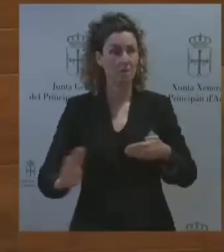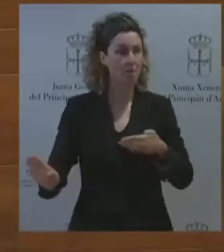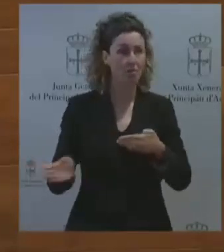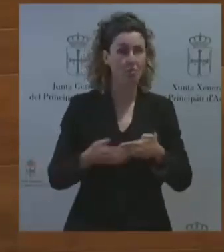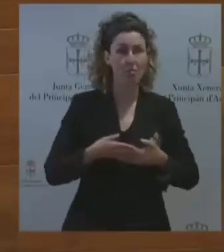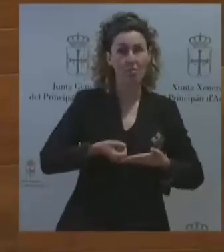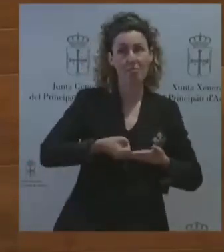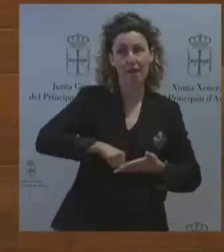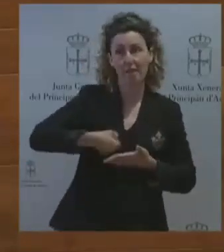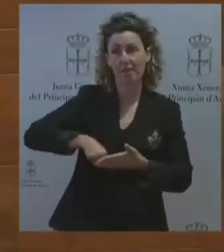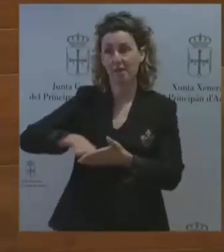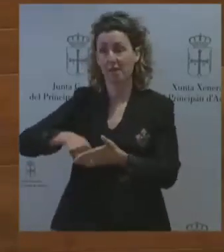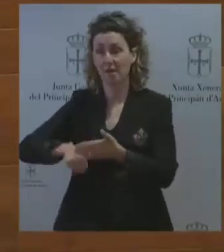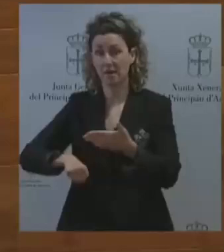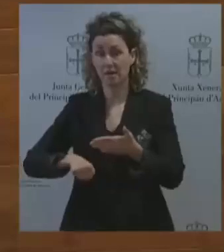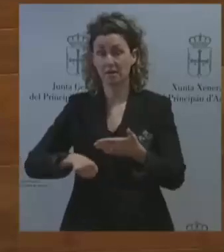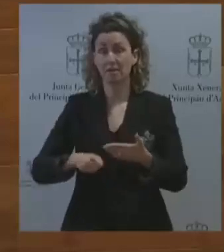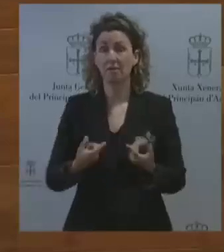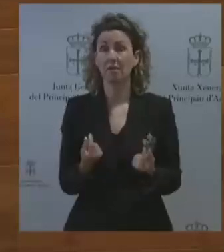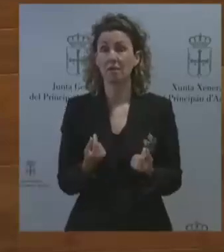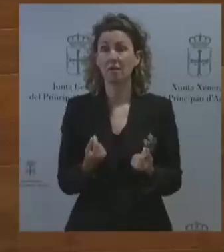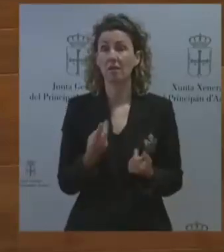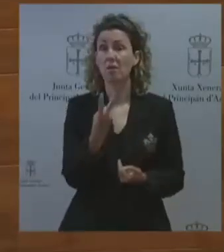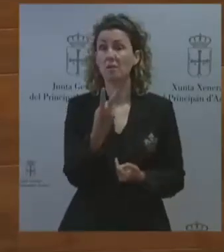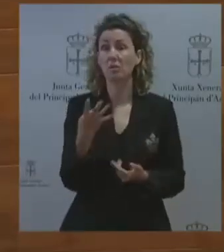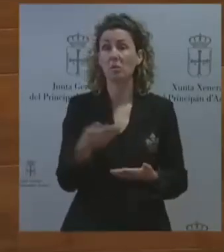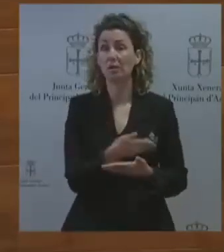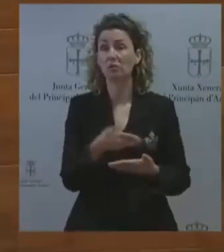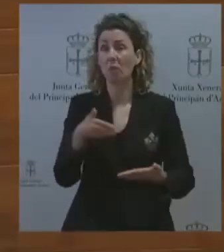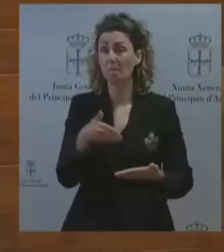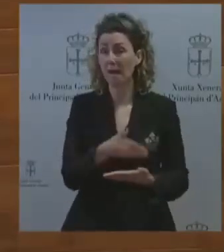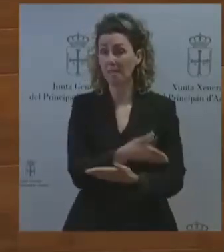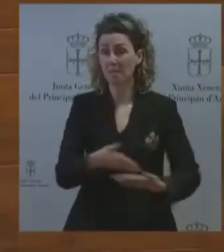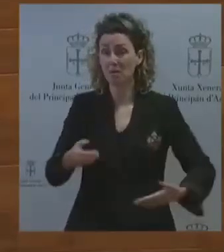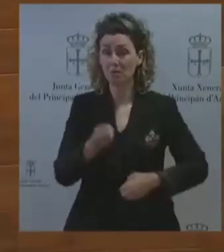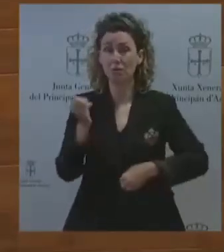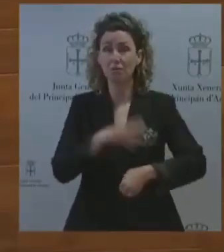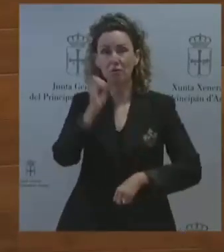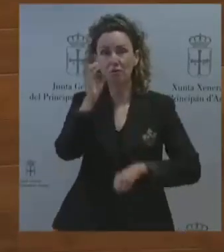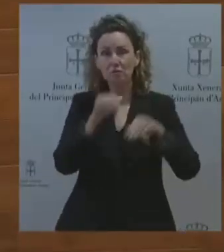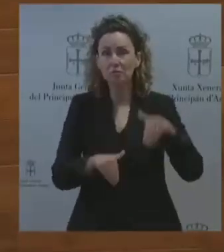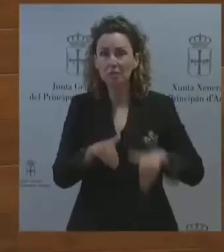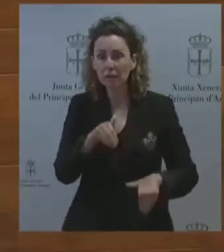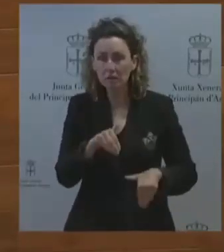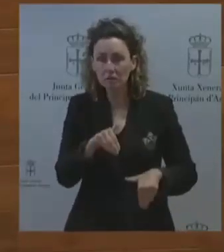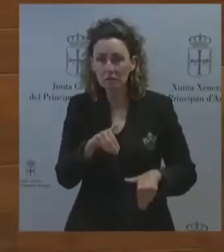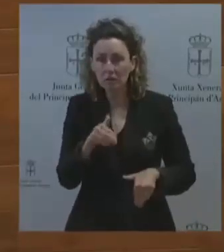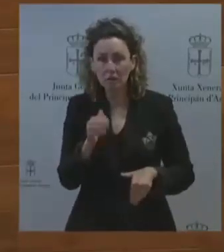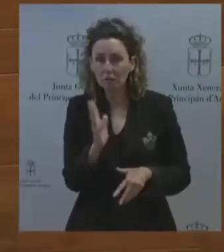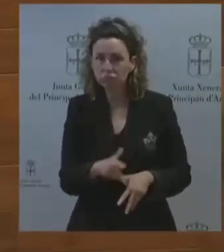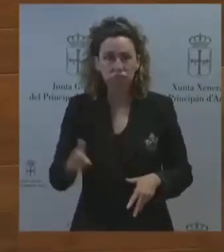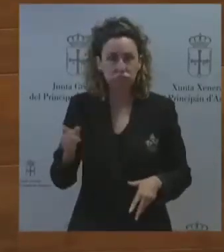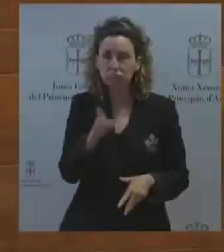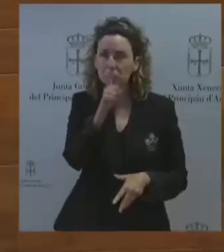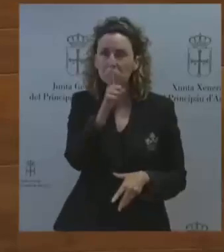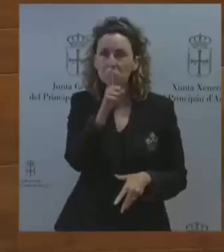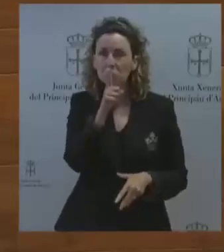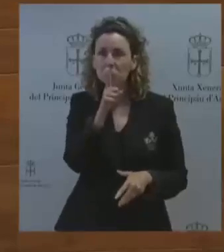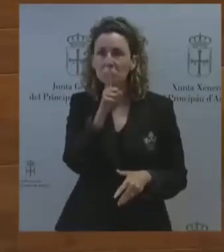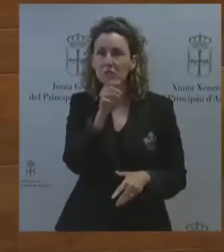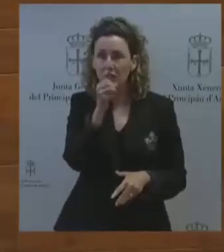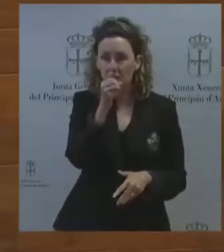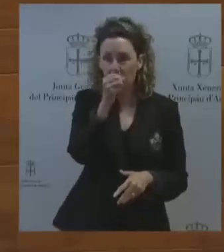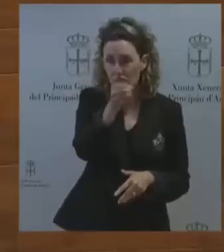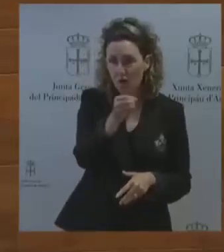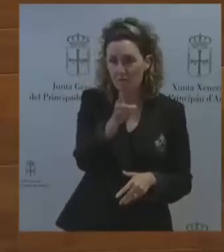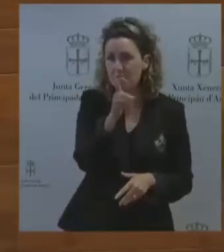de 24.000 millones de fondos mineros con los que el Gobierno compró el silencio del Partido Socialista y del Partido Popular de la región, mientras arruinaban